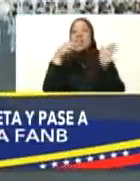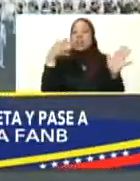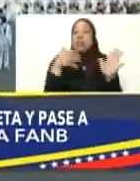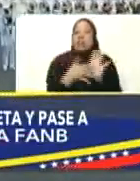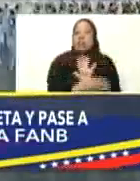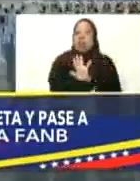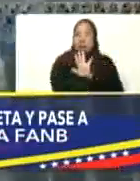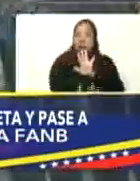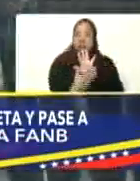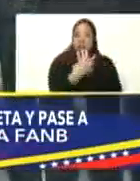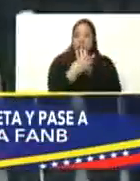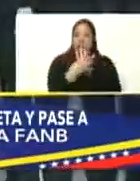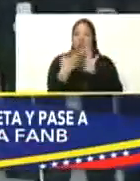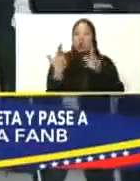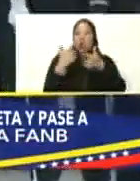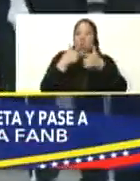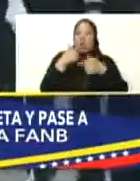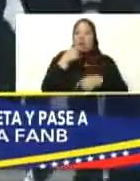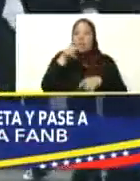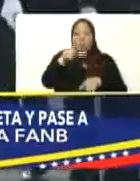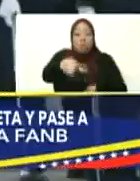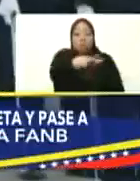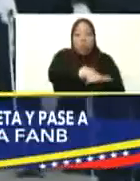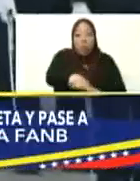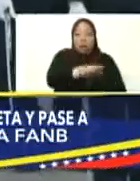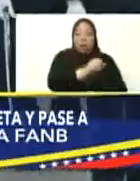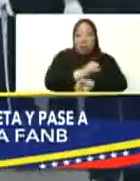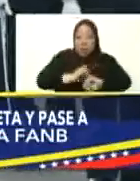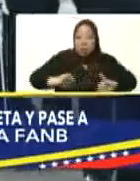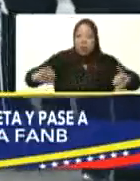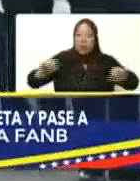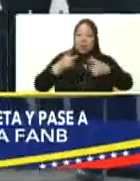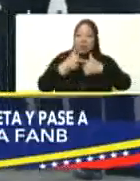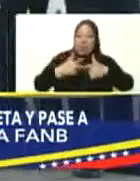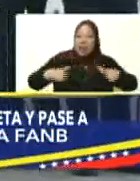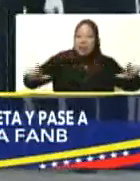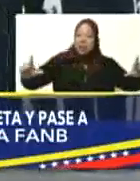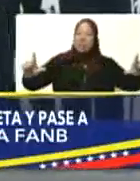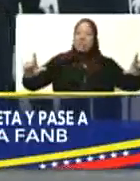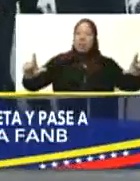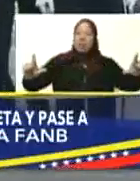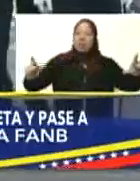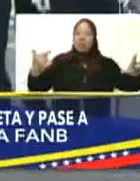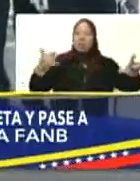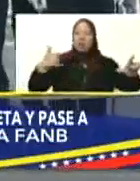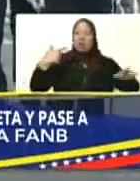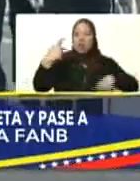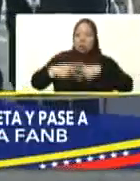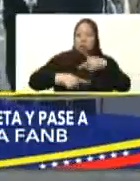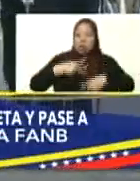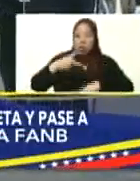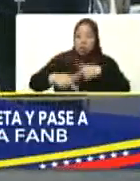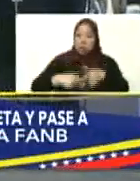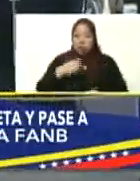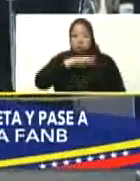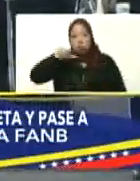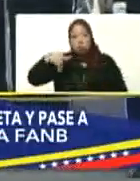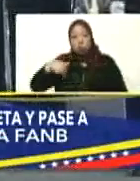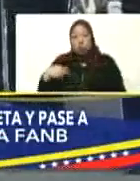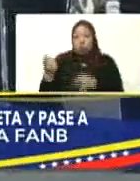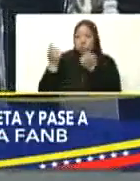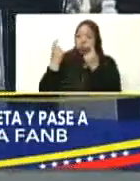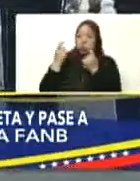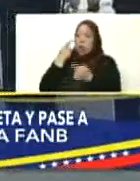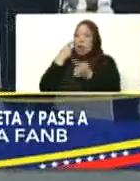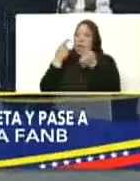libre, soberano e independiente. En ese periodo de forja como cadetes, también fuimos